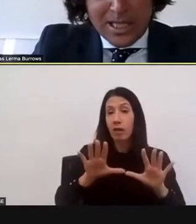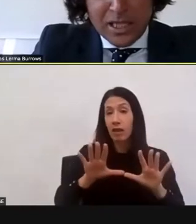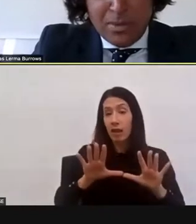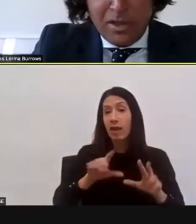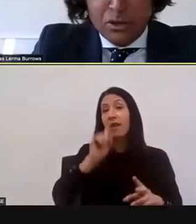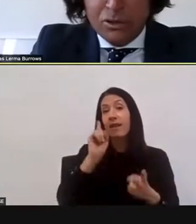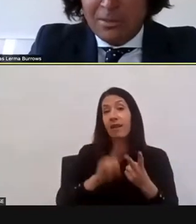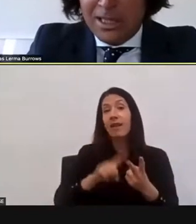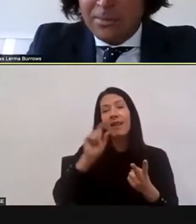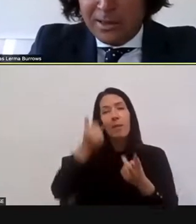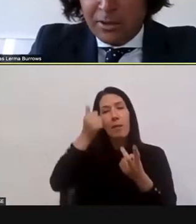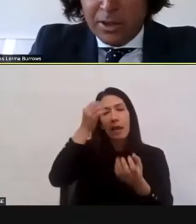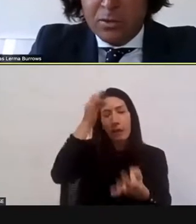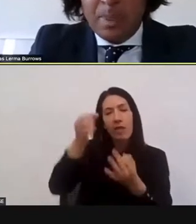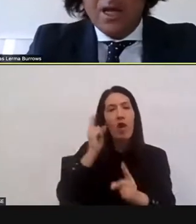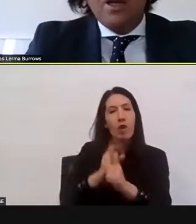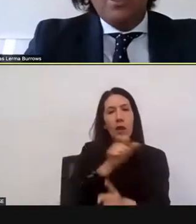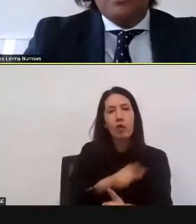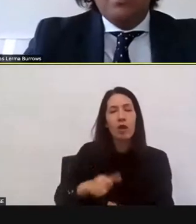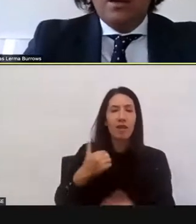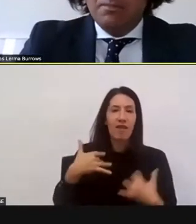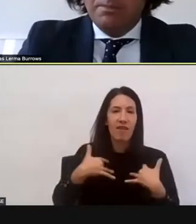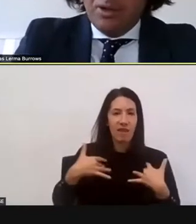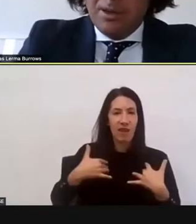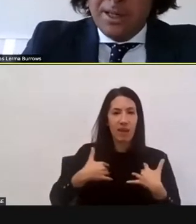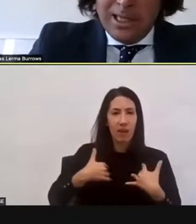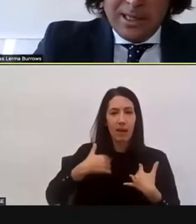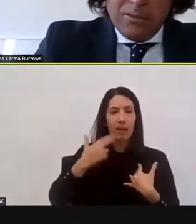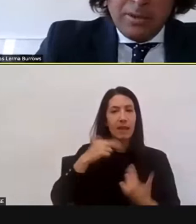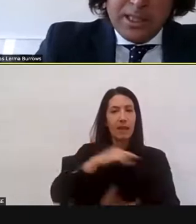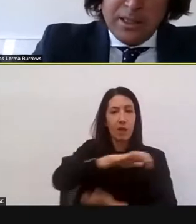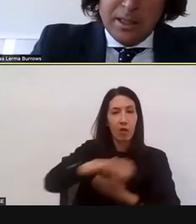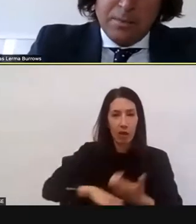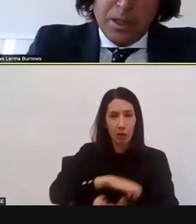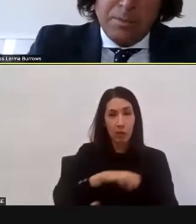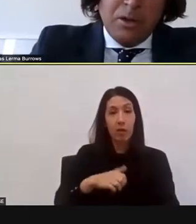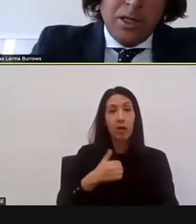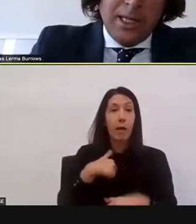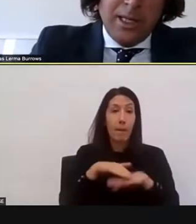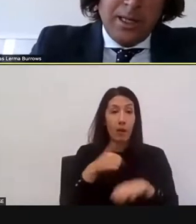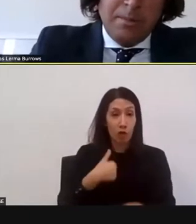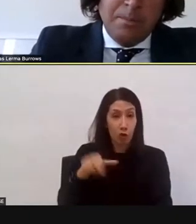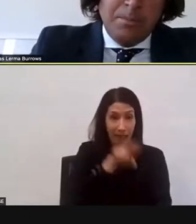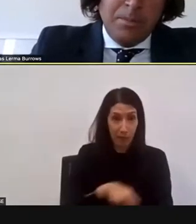más específicos contra víctimas del terrorismo. Perdona, Miguel Ángel, que vuelvo a insistir, pero